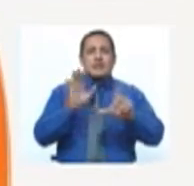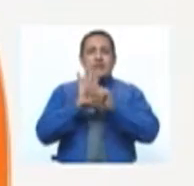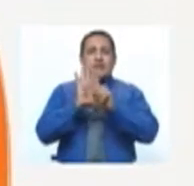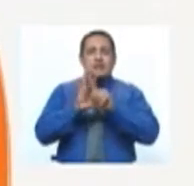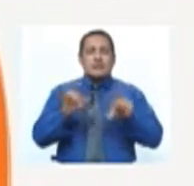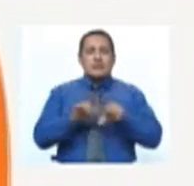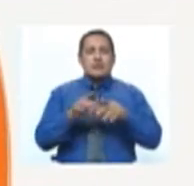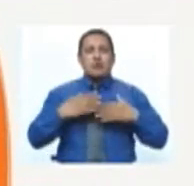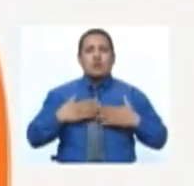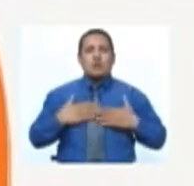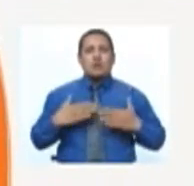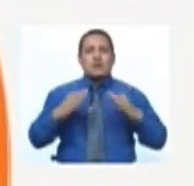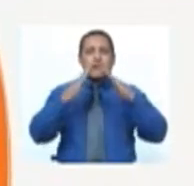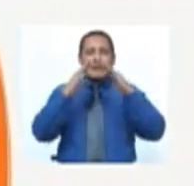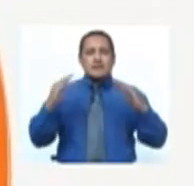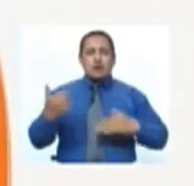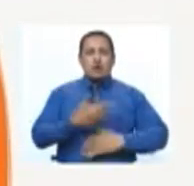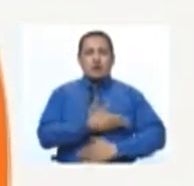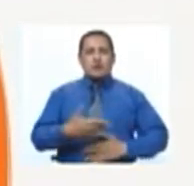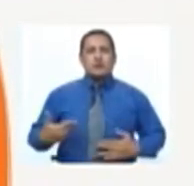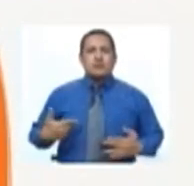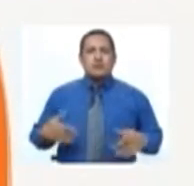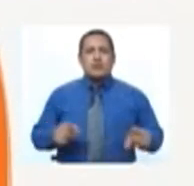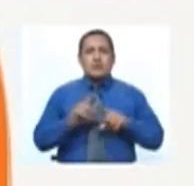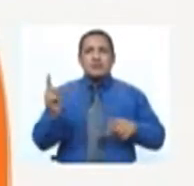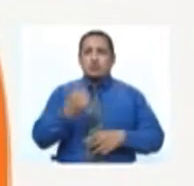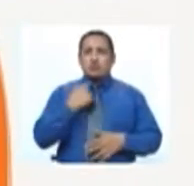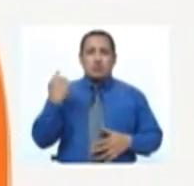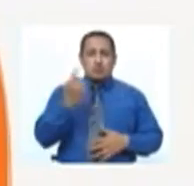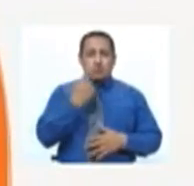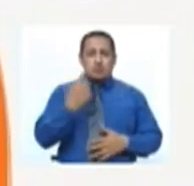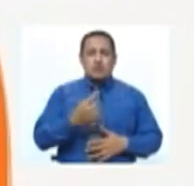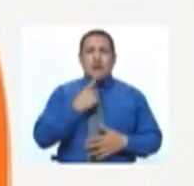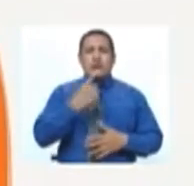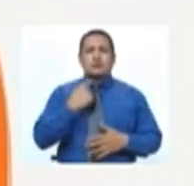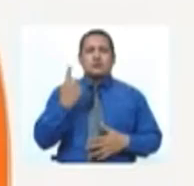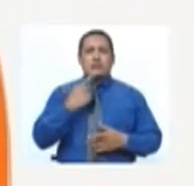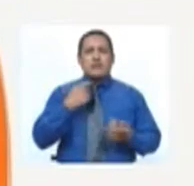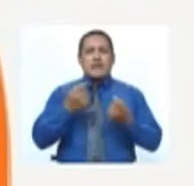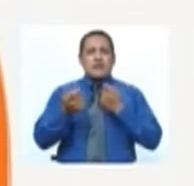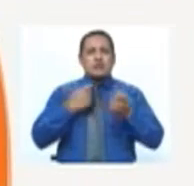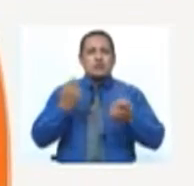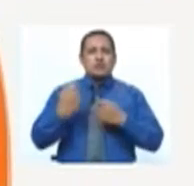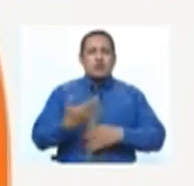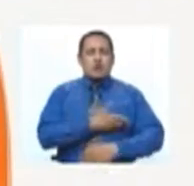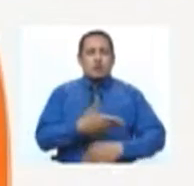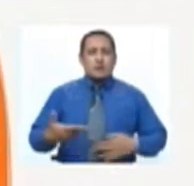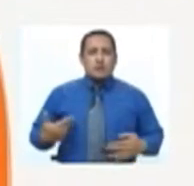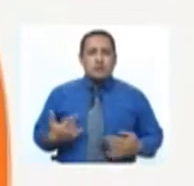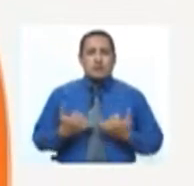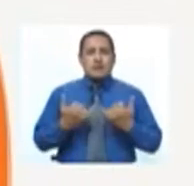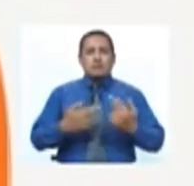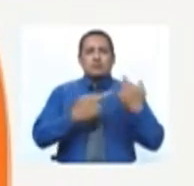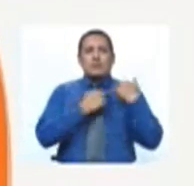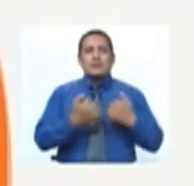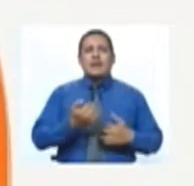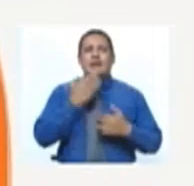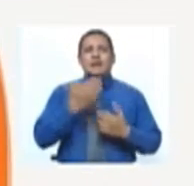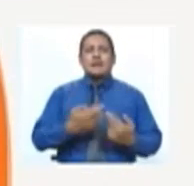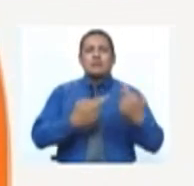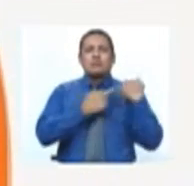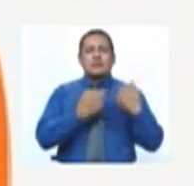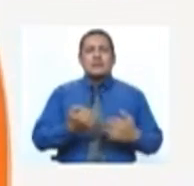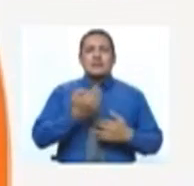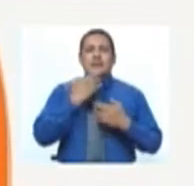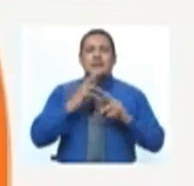de los bienes estatales. ¿Son de todos? ¿Son solo de la gestión o gobierno de turno? ¿A quién le